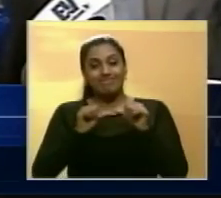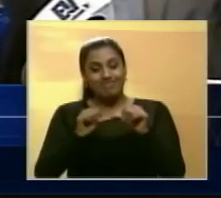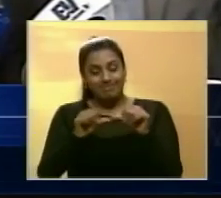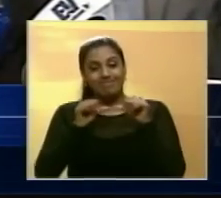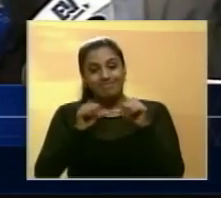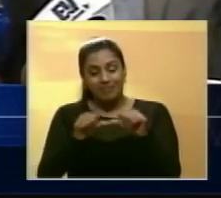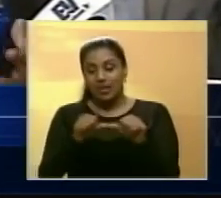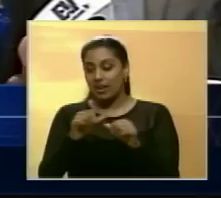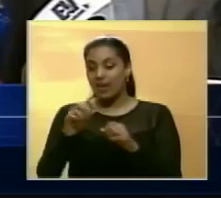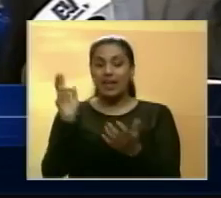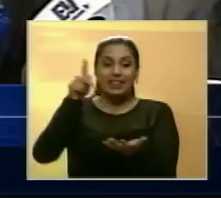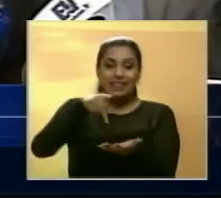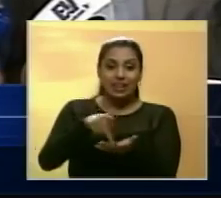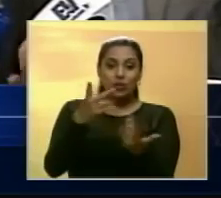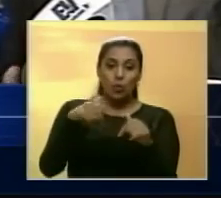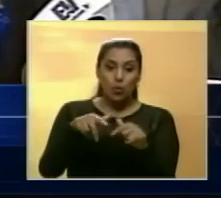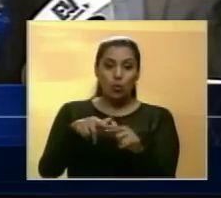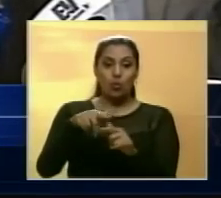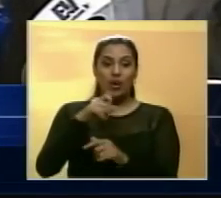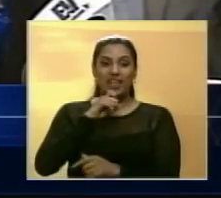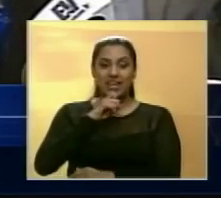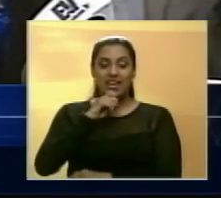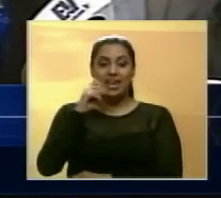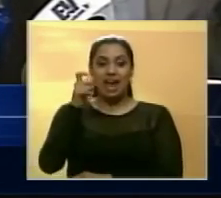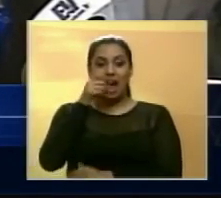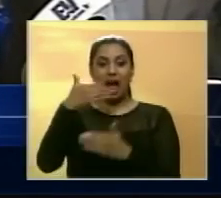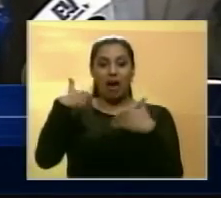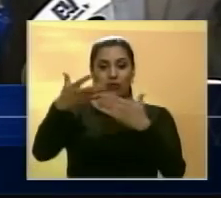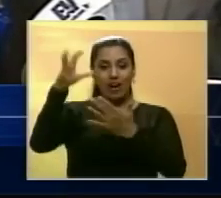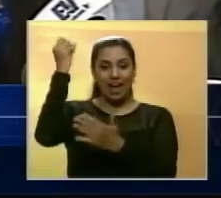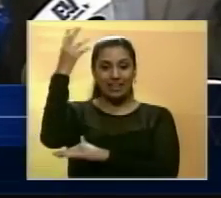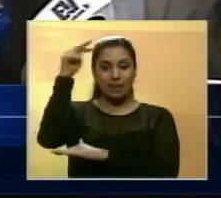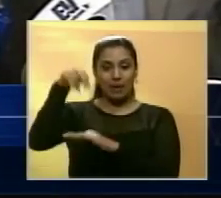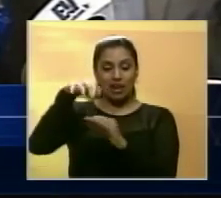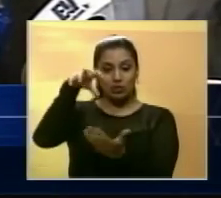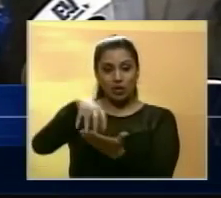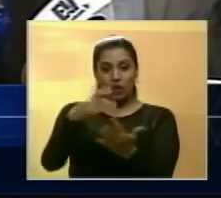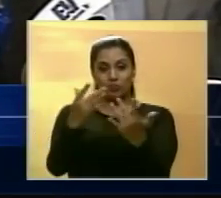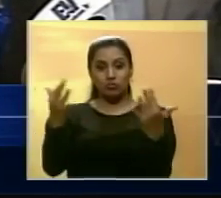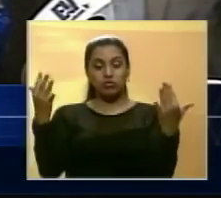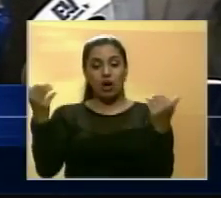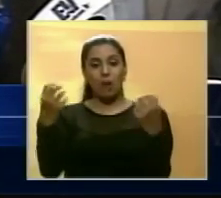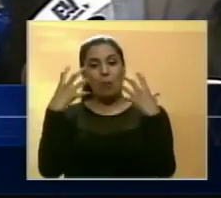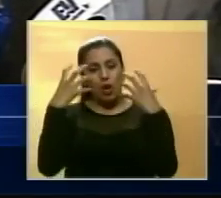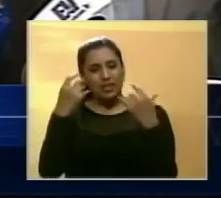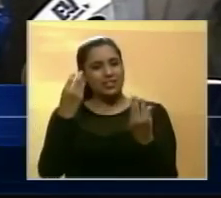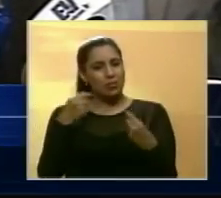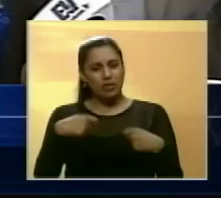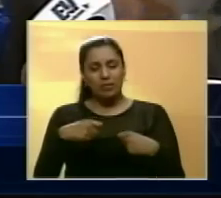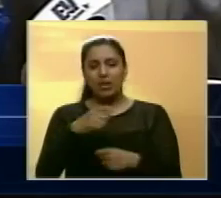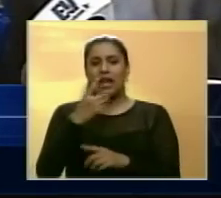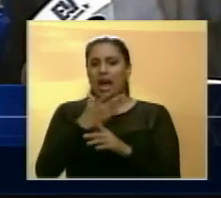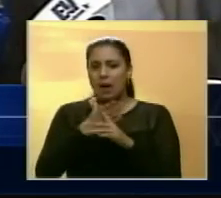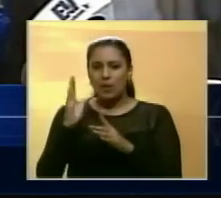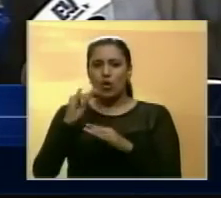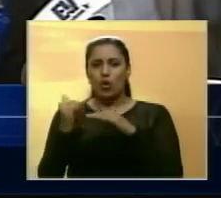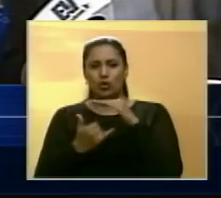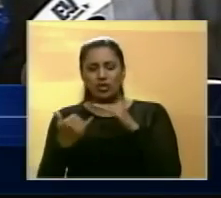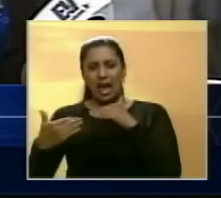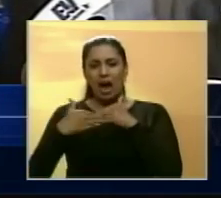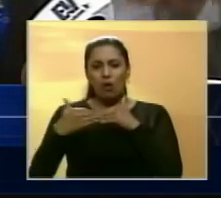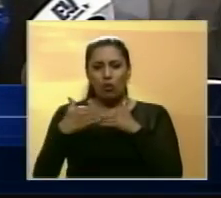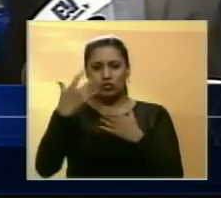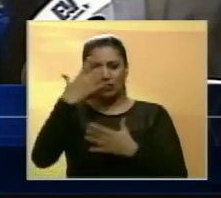permanentemente montan en los alrededores del Palacio Legislativo. No obstante todo eso, digo, del acoso institucional, del